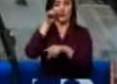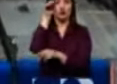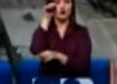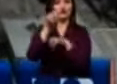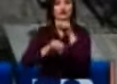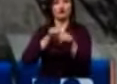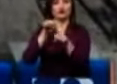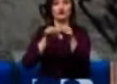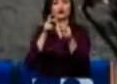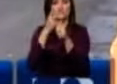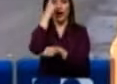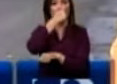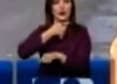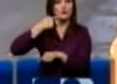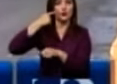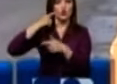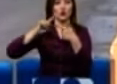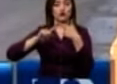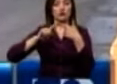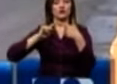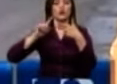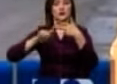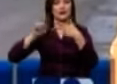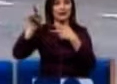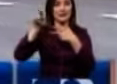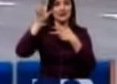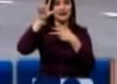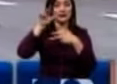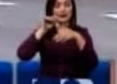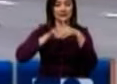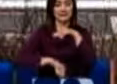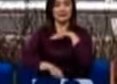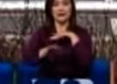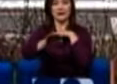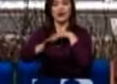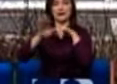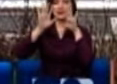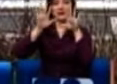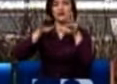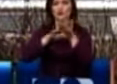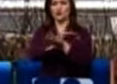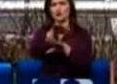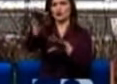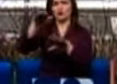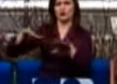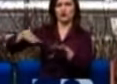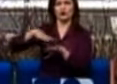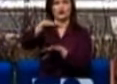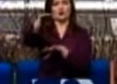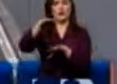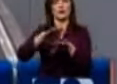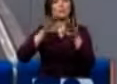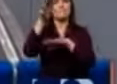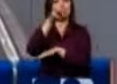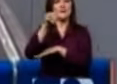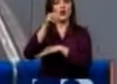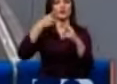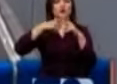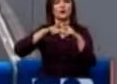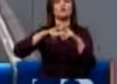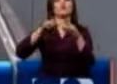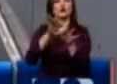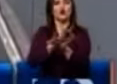el de Carapungo, y este último que cuenta con 3 pasos a desnivel y 10 rampas. Desde este miércoles está habilitado en su totalidad para